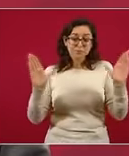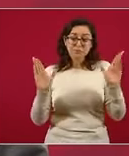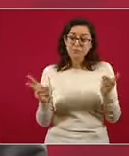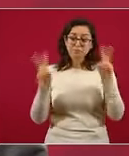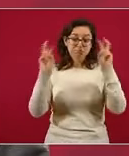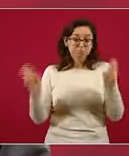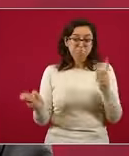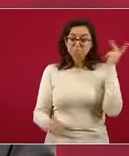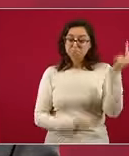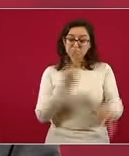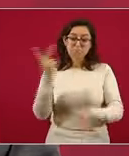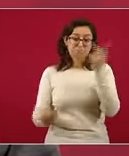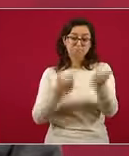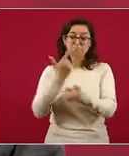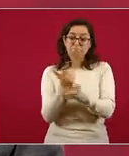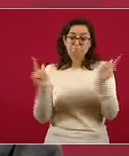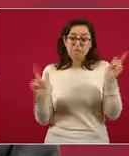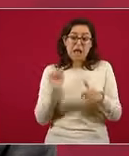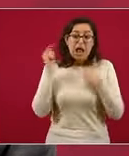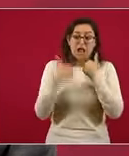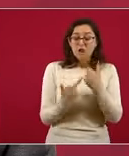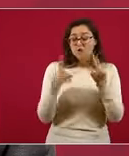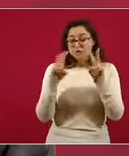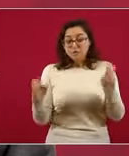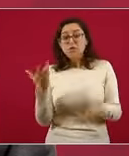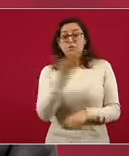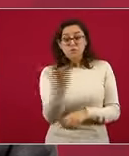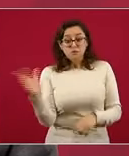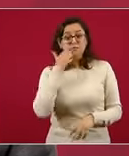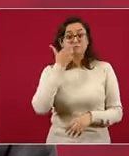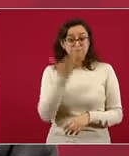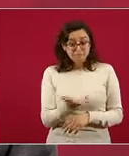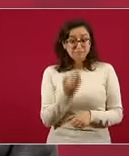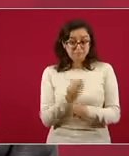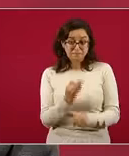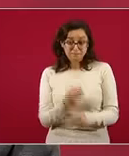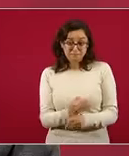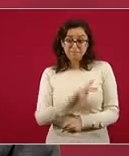Si hay algún asunto que ustedes consideran nos puede ayudar a